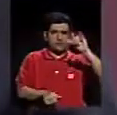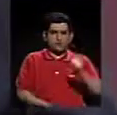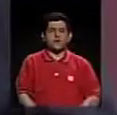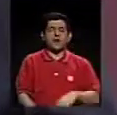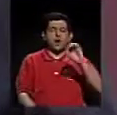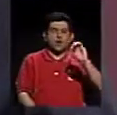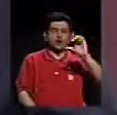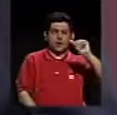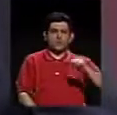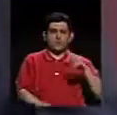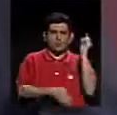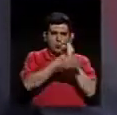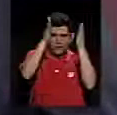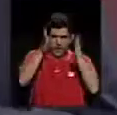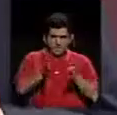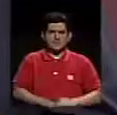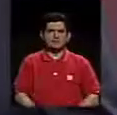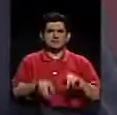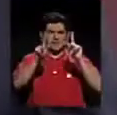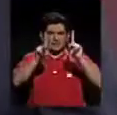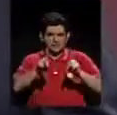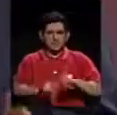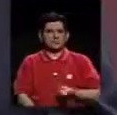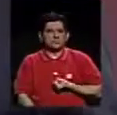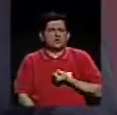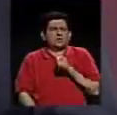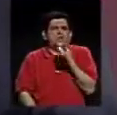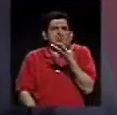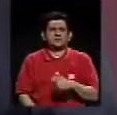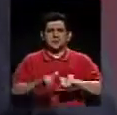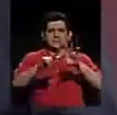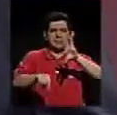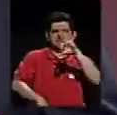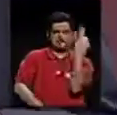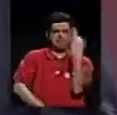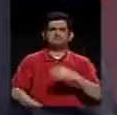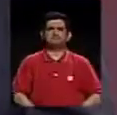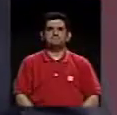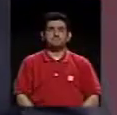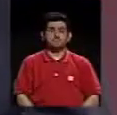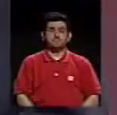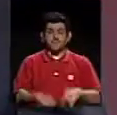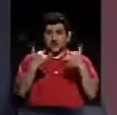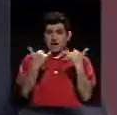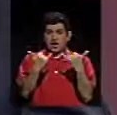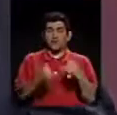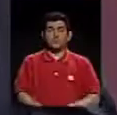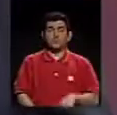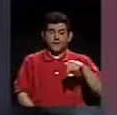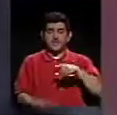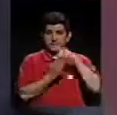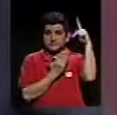artista Otto Apuy, una voz expresada en muchos medios. En esta ocasión, en